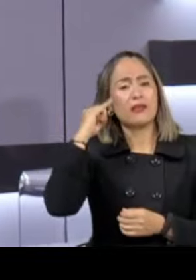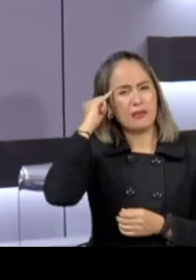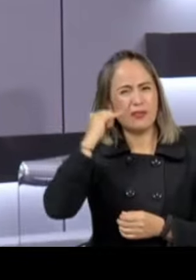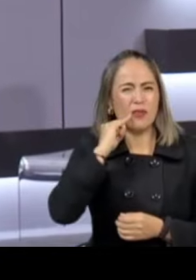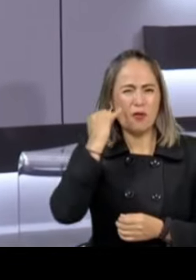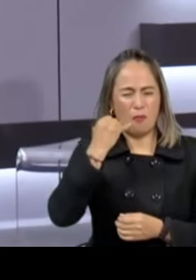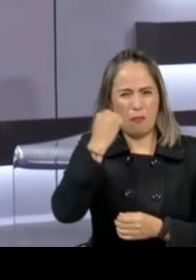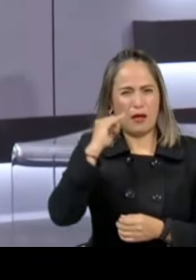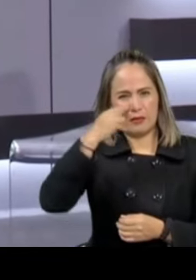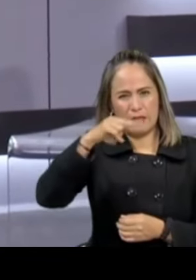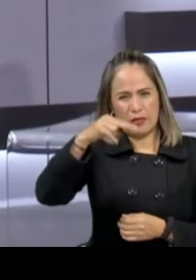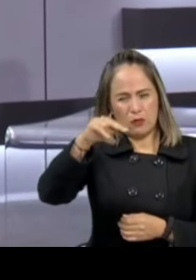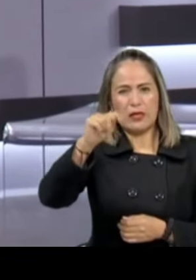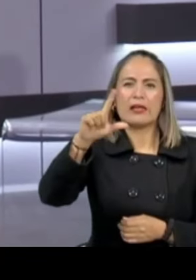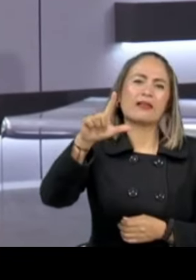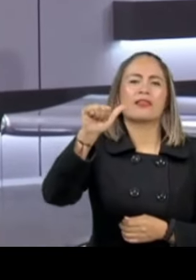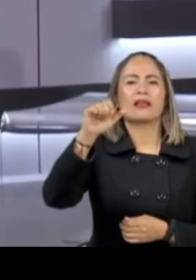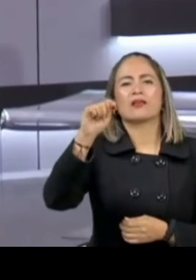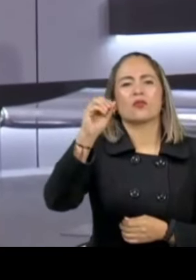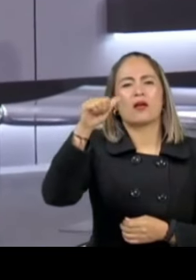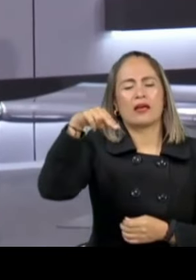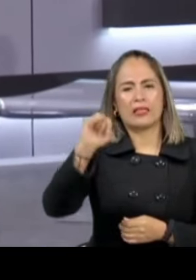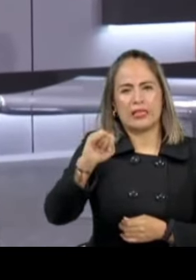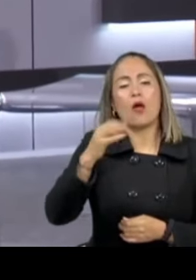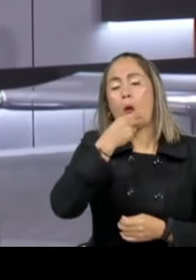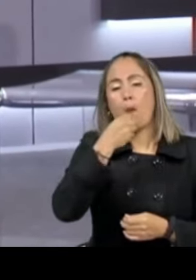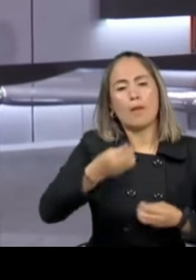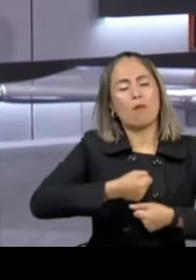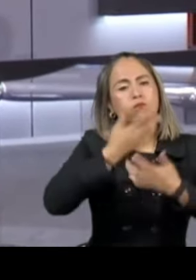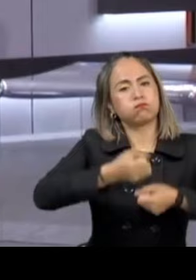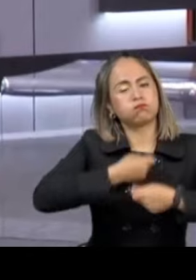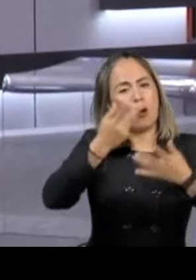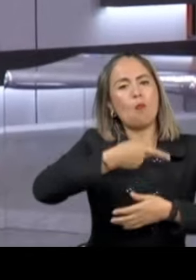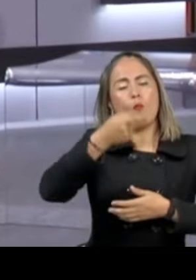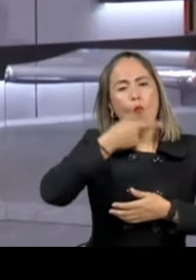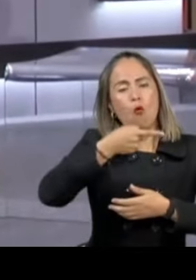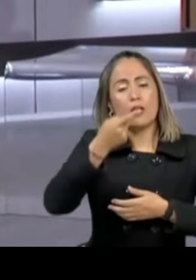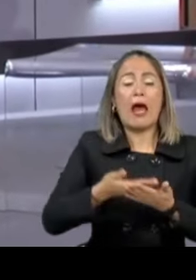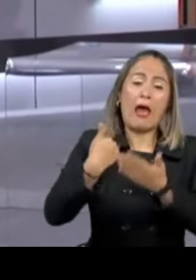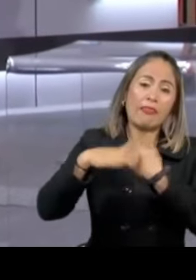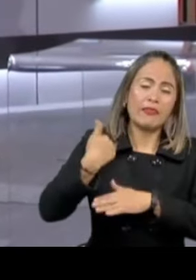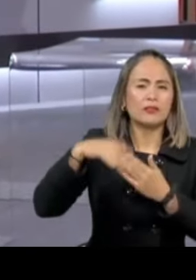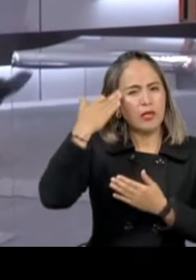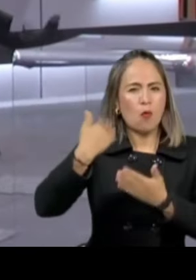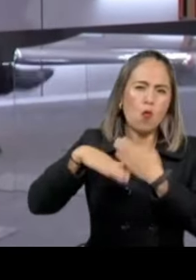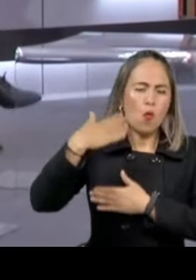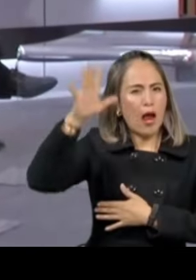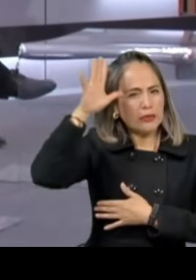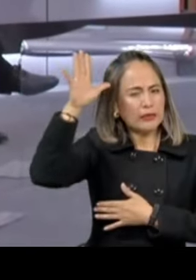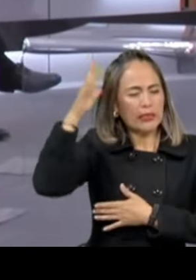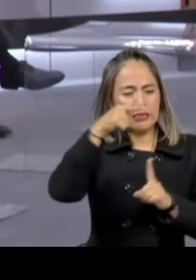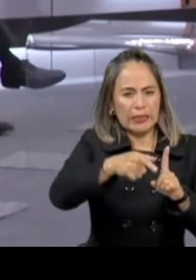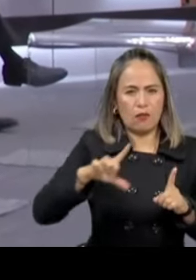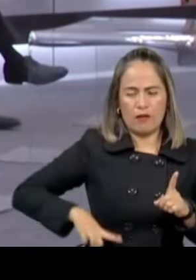significa el que habla o el orador en el tiempo de los Aztecas se utilizaba esta expresión para definir al máximo máximo gobernante